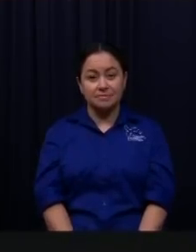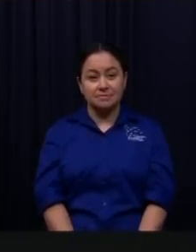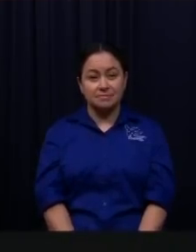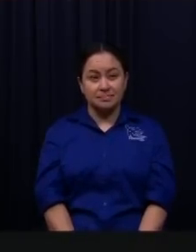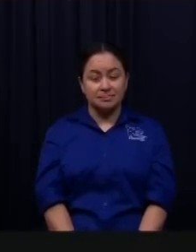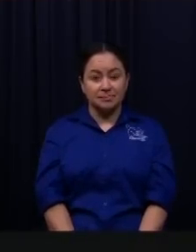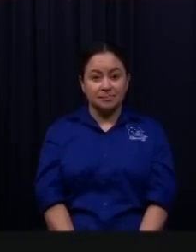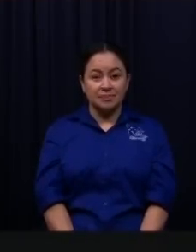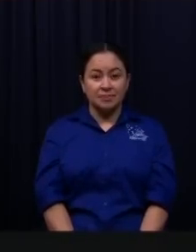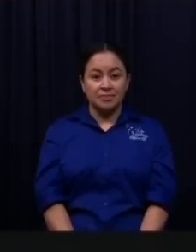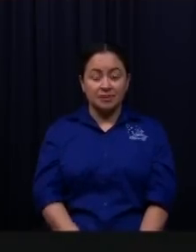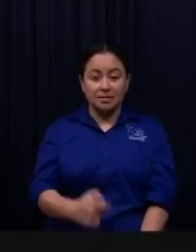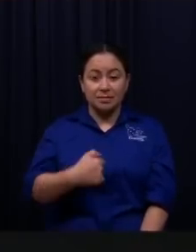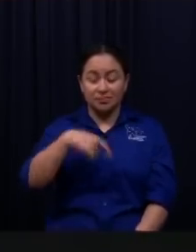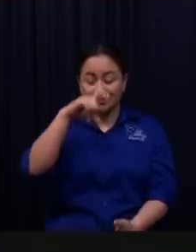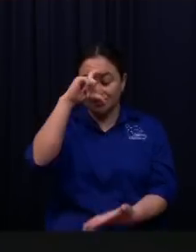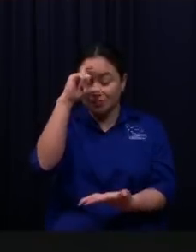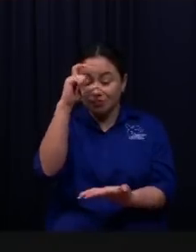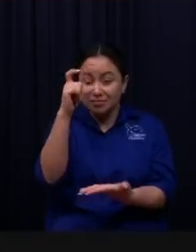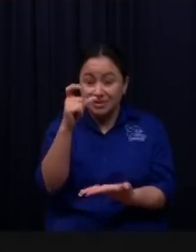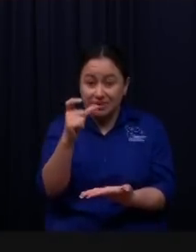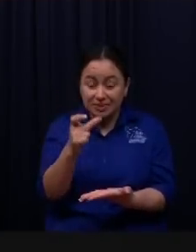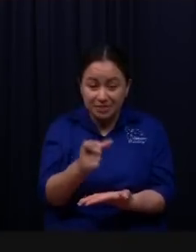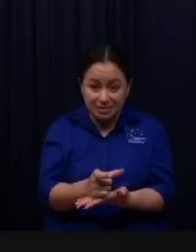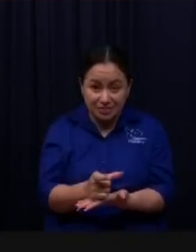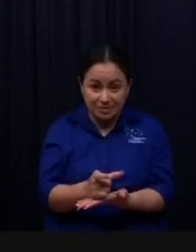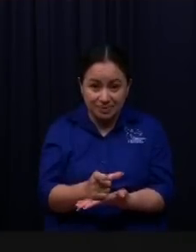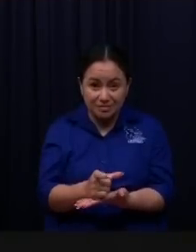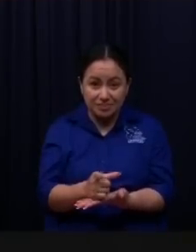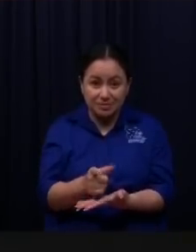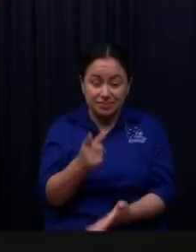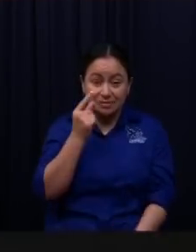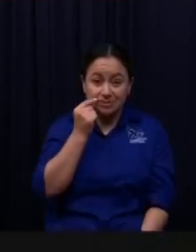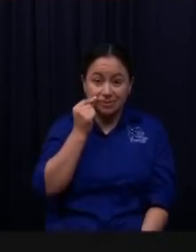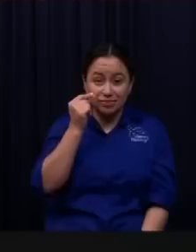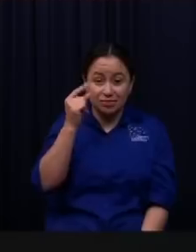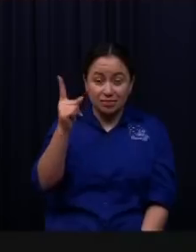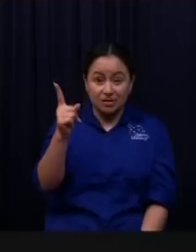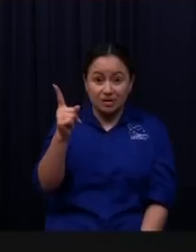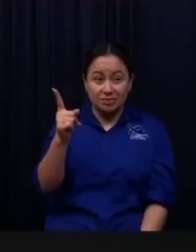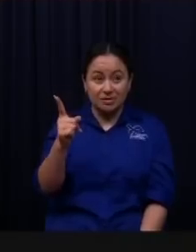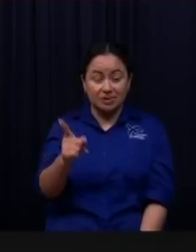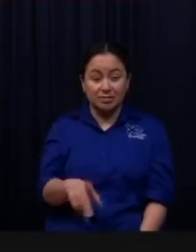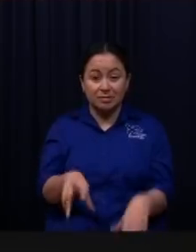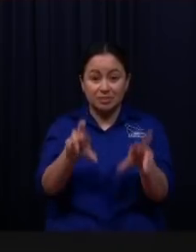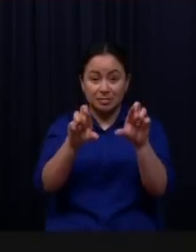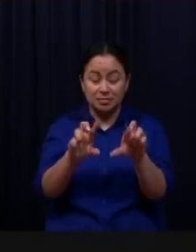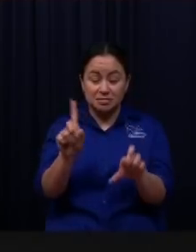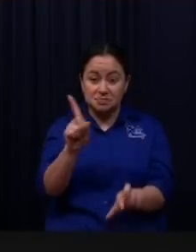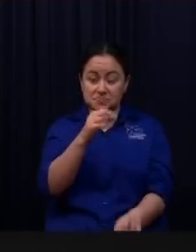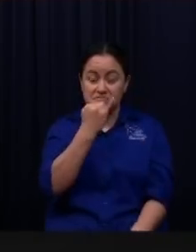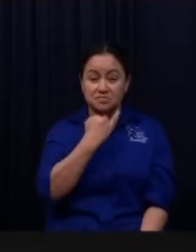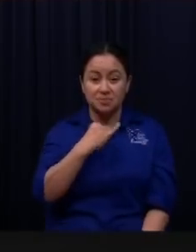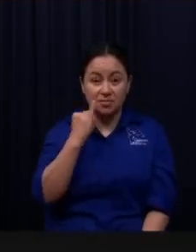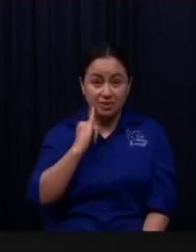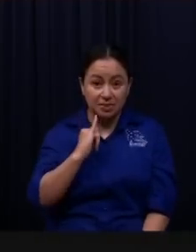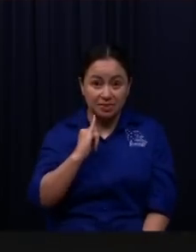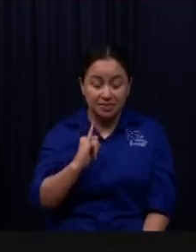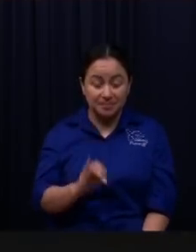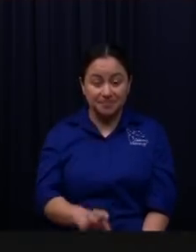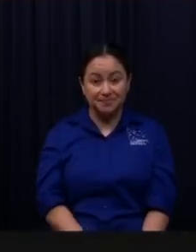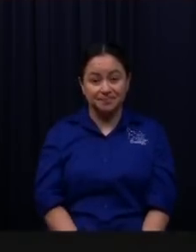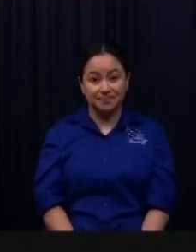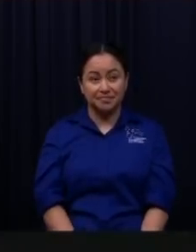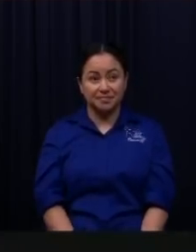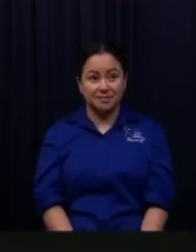yo creo que hubiera levantado a un gentil, ¿verdad? Pero no, levantó a un judío